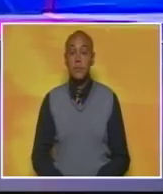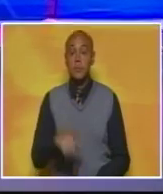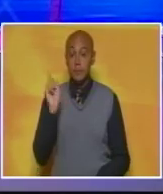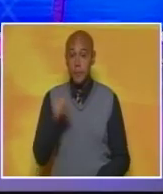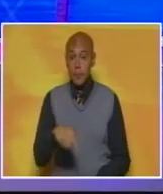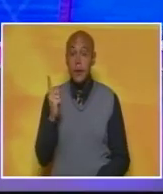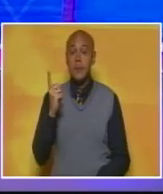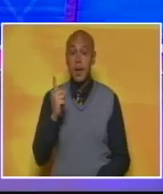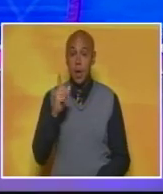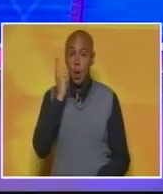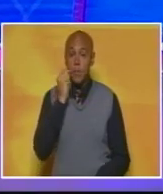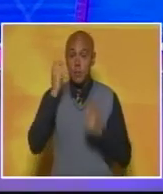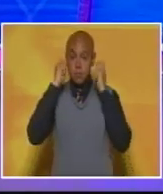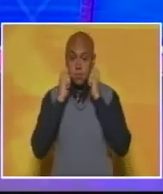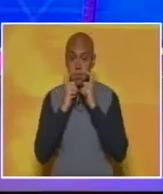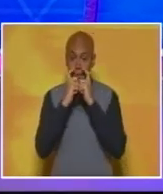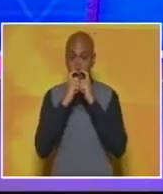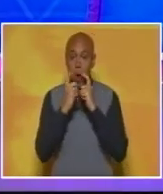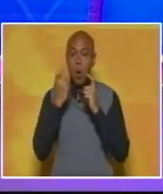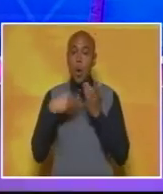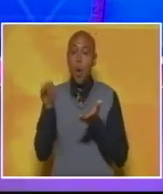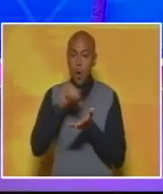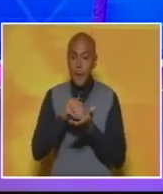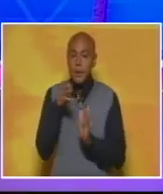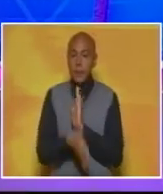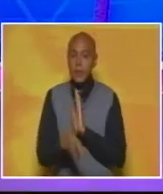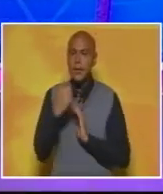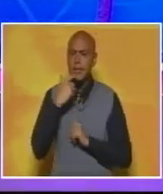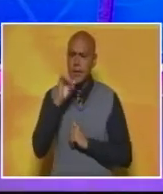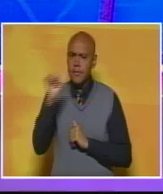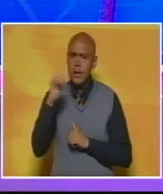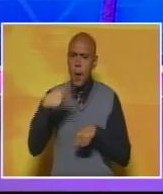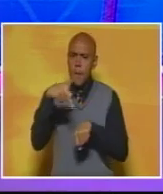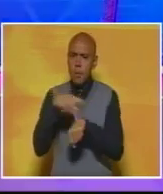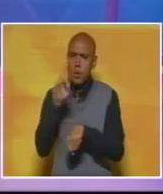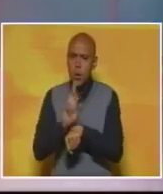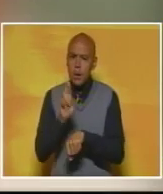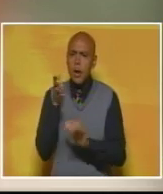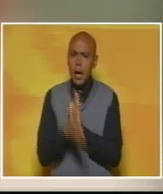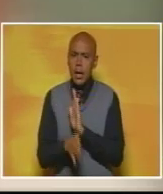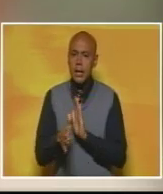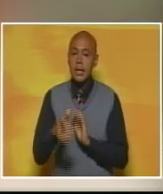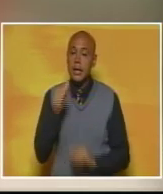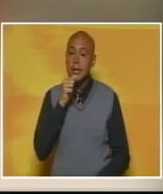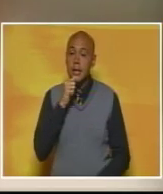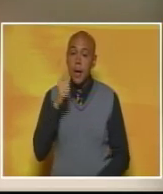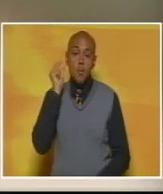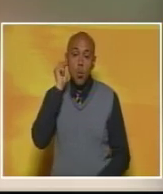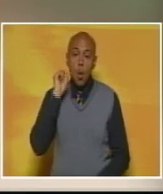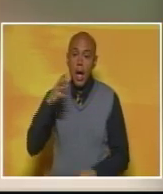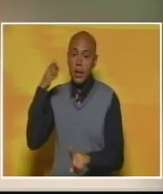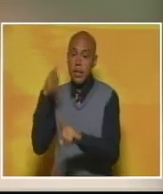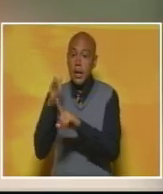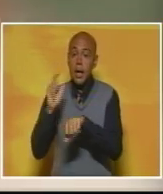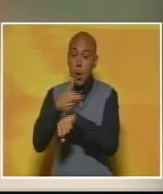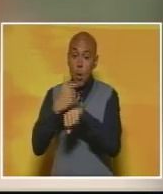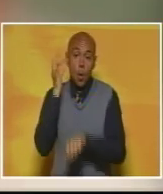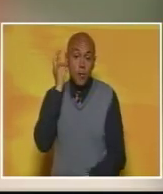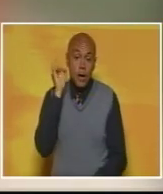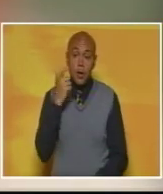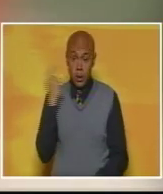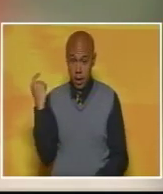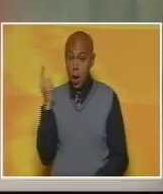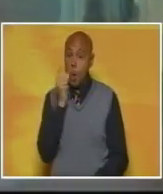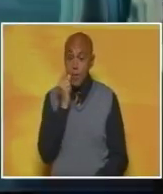Nuevamente Ricky Martin alza su voz contra un acontecimiento político en Puerto Rico, esta vez en contra de la gobernadora Wanda Vázquez. El cantante anunció